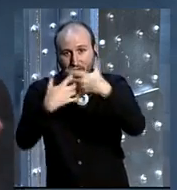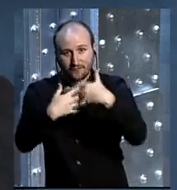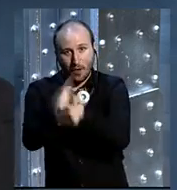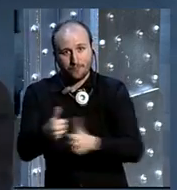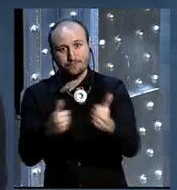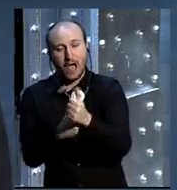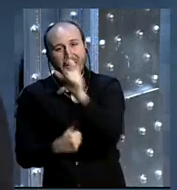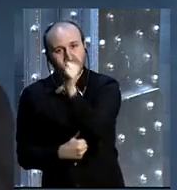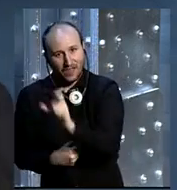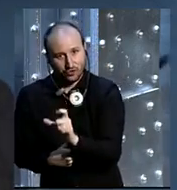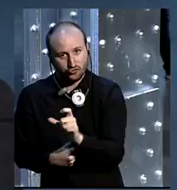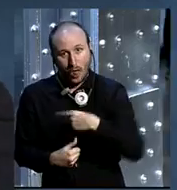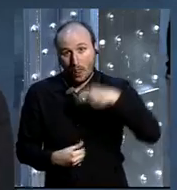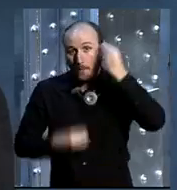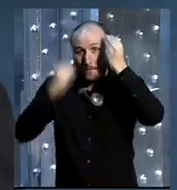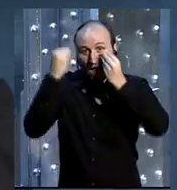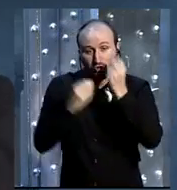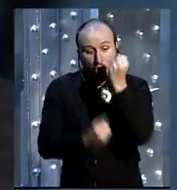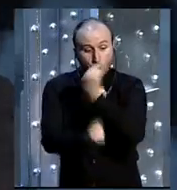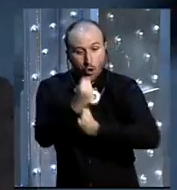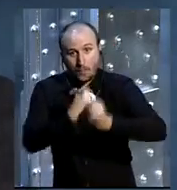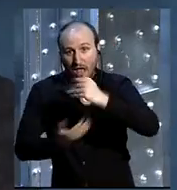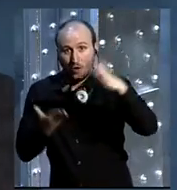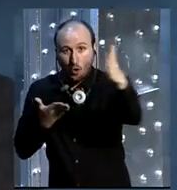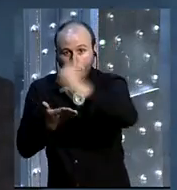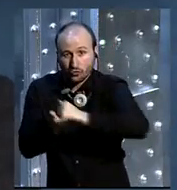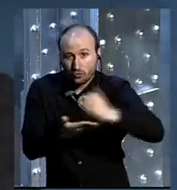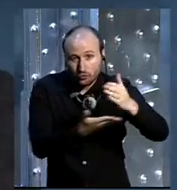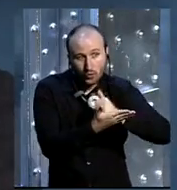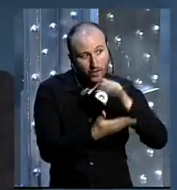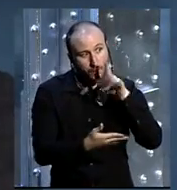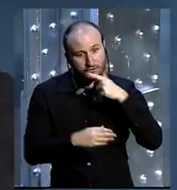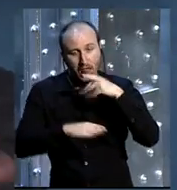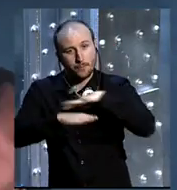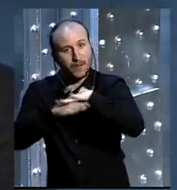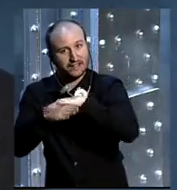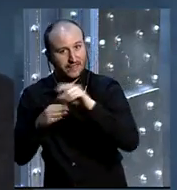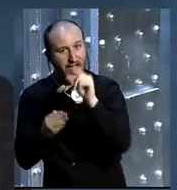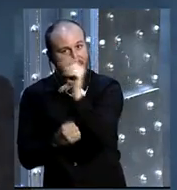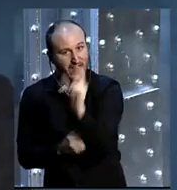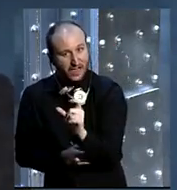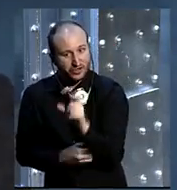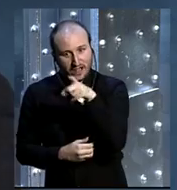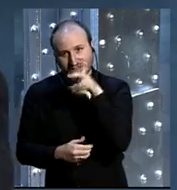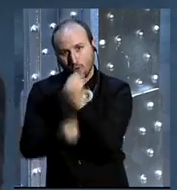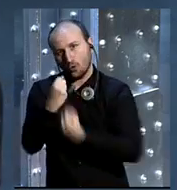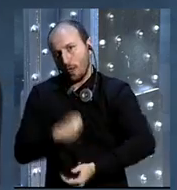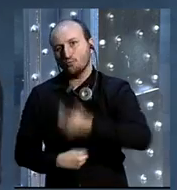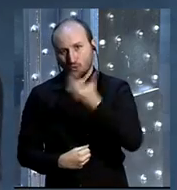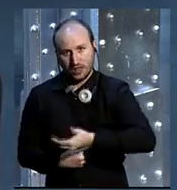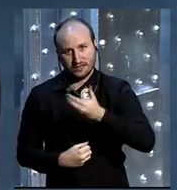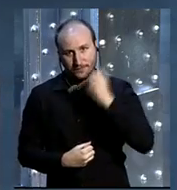creo que todas nuestras economías basadas en la utilización creativa de los datos es una economía importante. Y puede